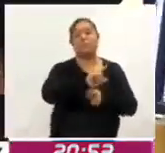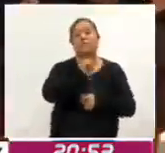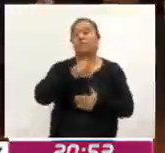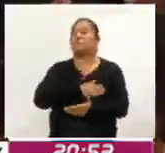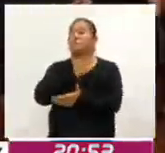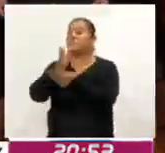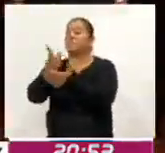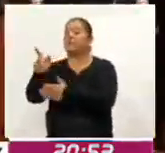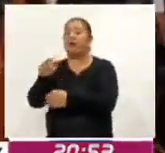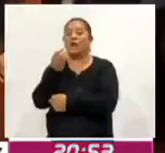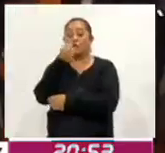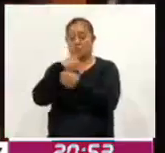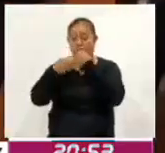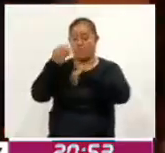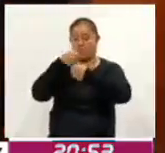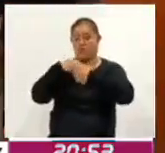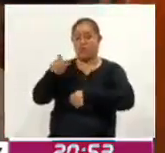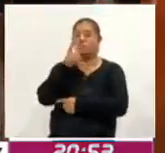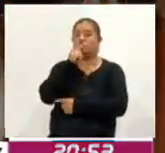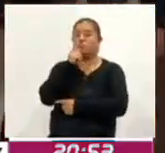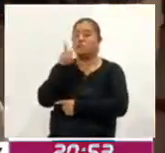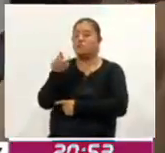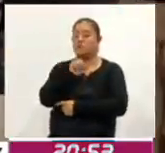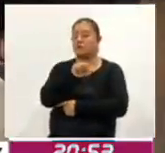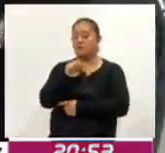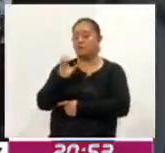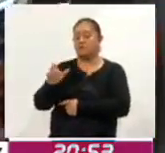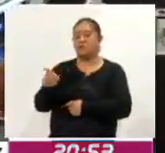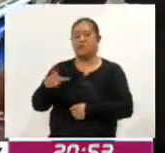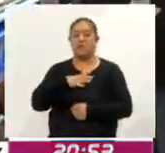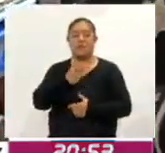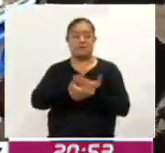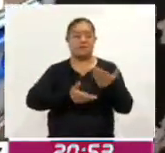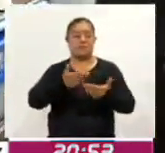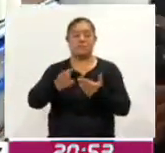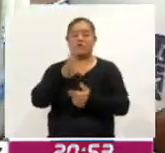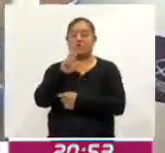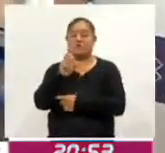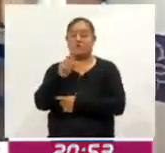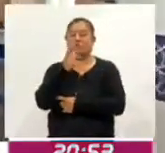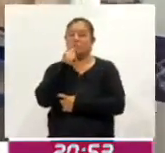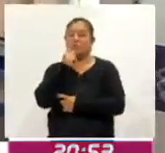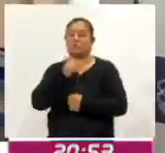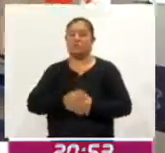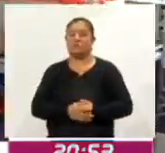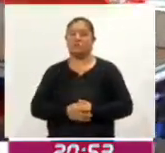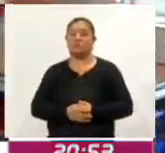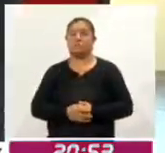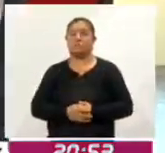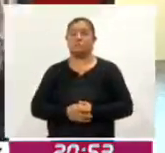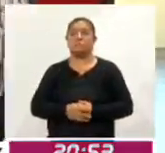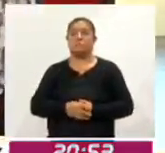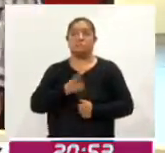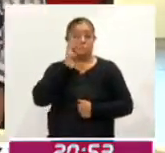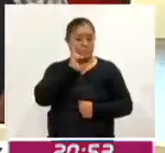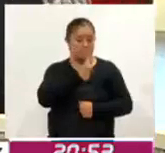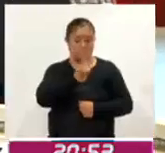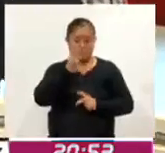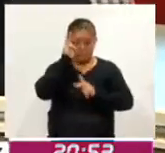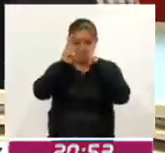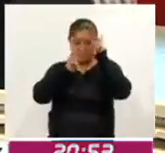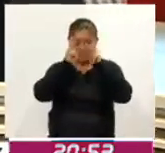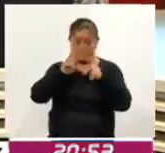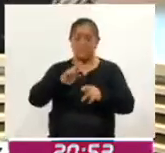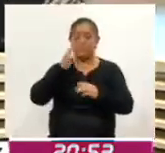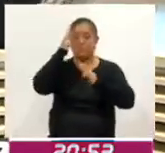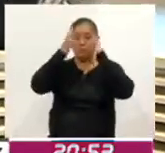de la Secretaría de Seguridad Ciudadana, el cual brinda servicio a 30 elementos. Además, visitó el Museo Nacional del Títere,